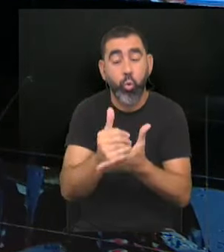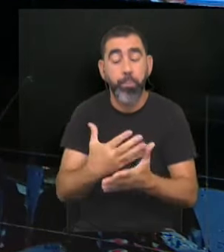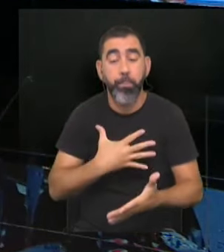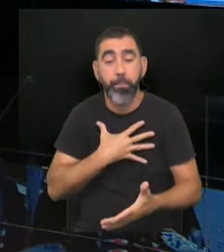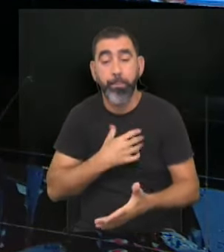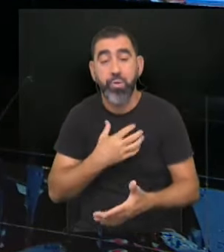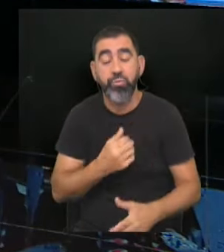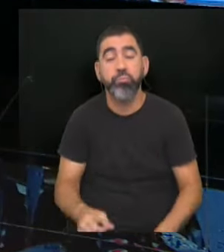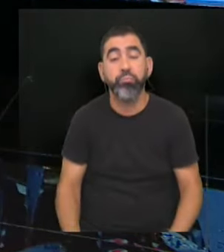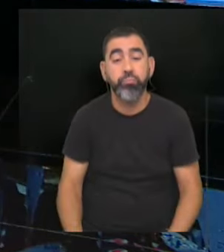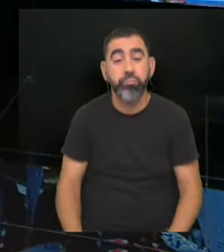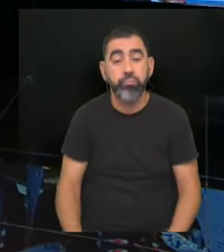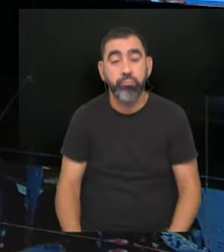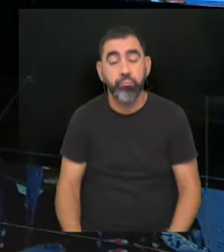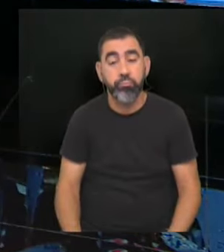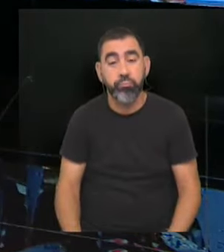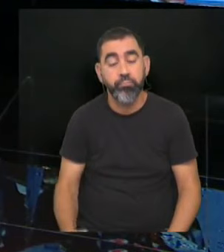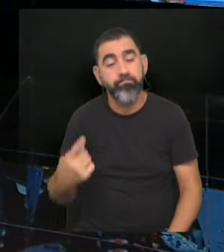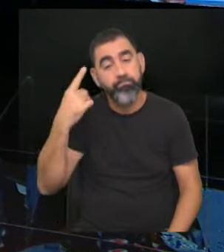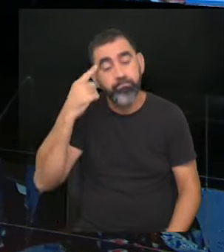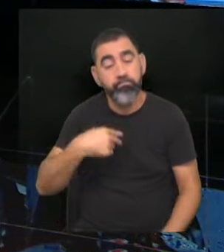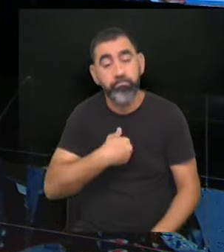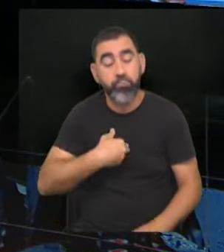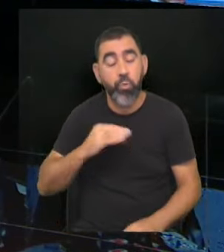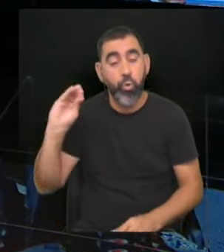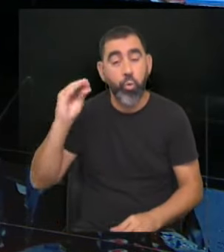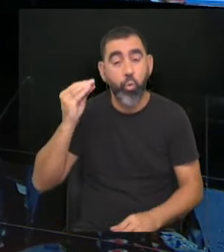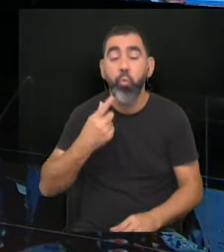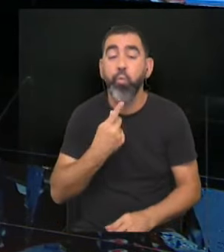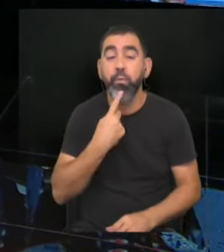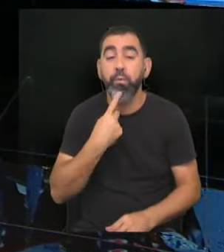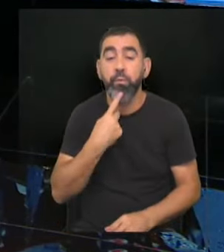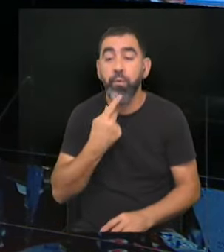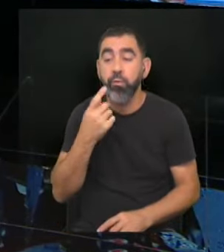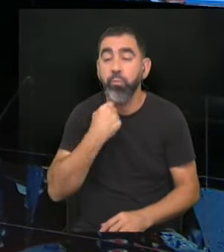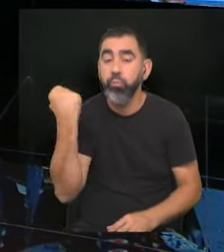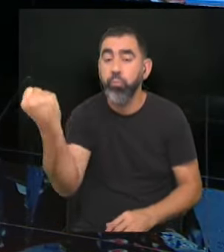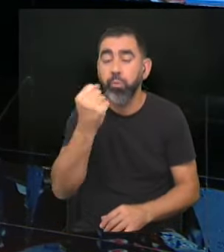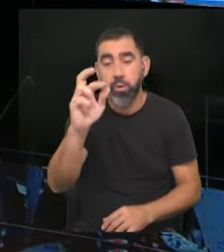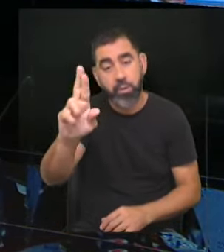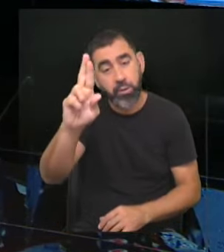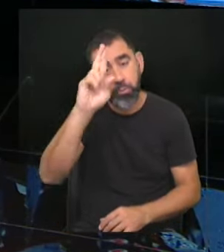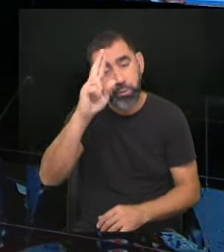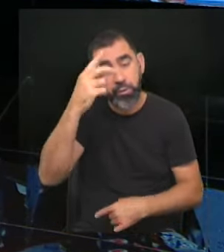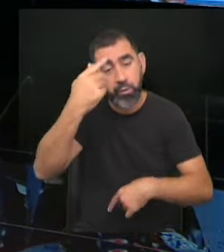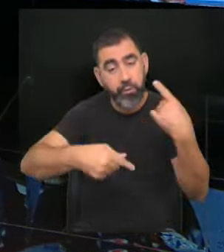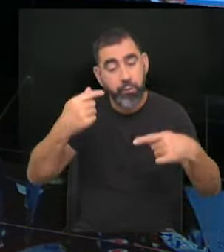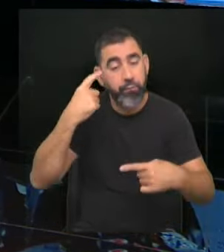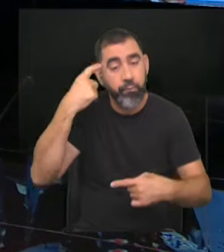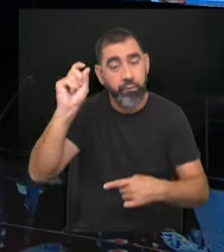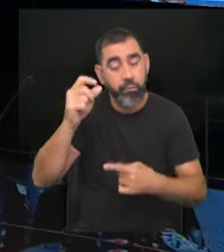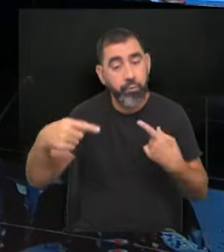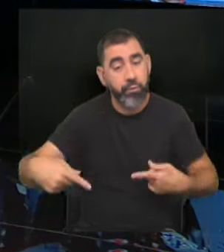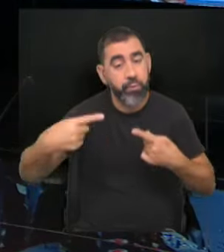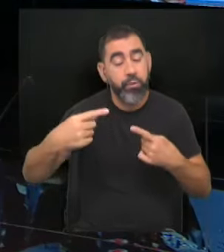nacional En este marco reflexionó sobre el rol de la juventud en política y remarcó la importancia de respetar la diversidad de ideas para un